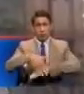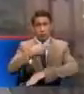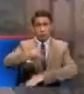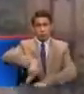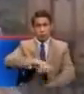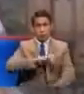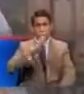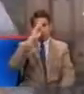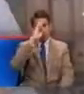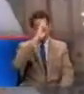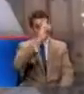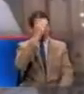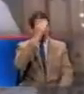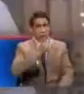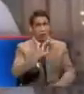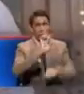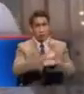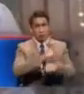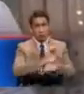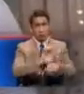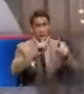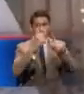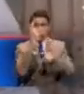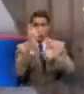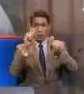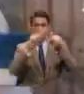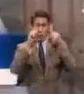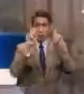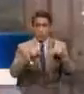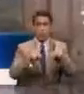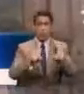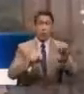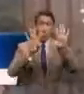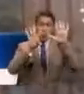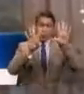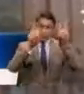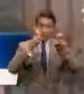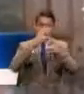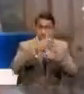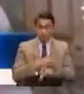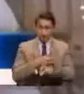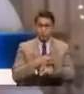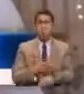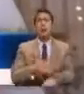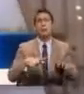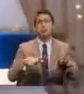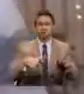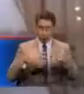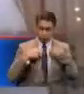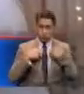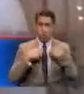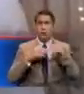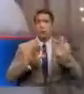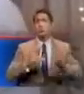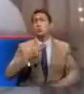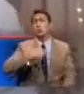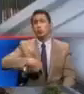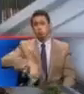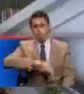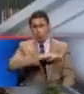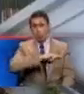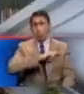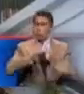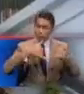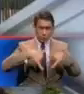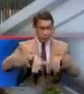pueblo, por lo tanto, de las 11 preguntas, 9 en materia de seguridad han dicho, quiero eso. Nosotros no tenemos nada más que hacer que